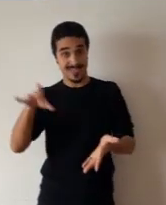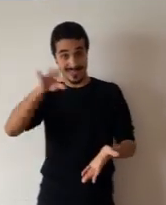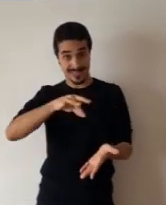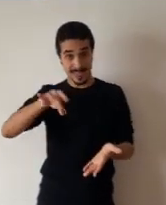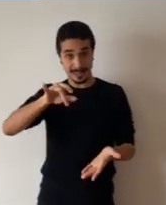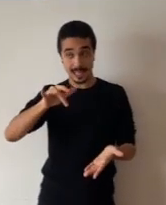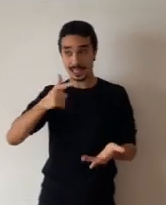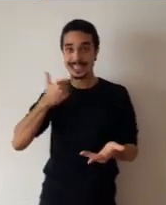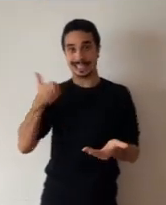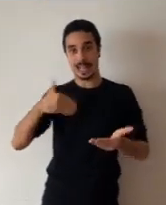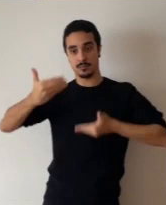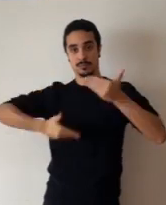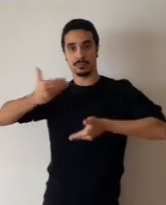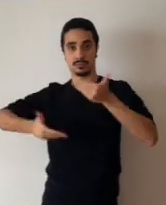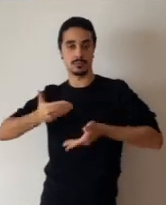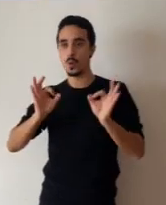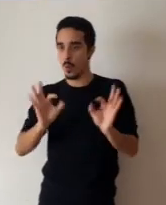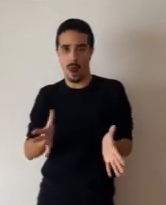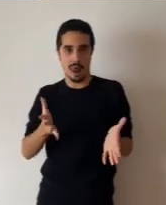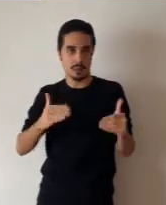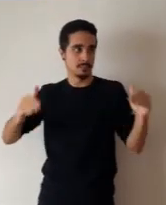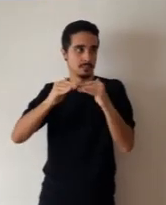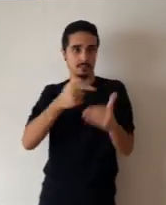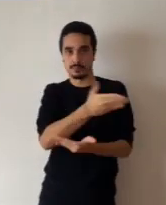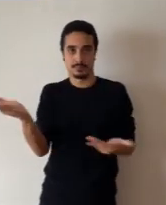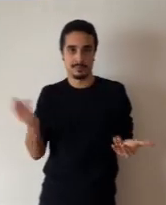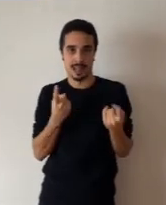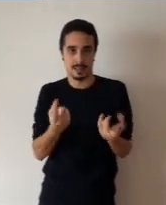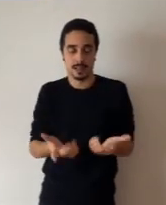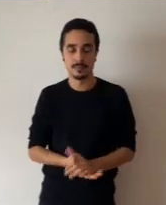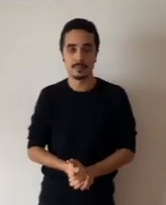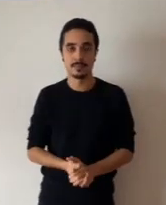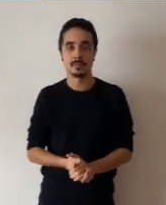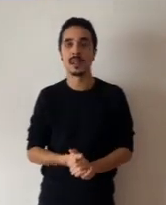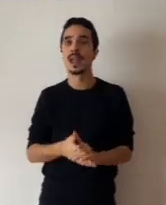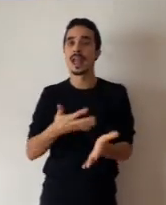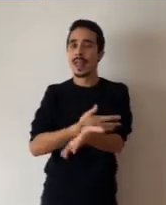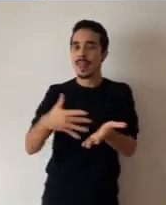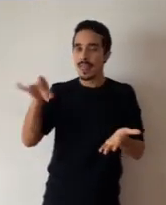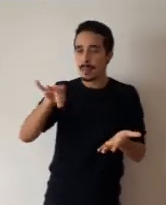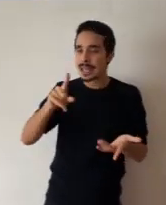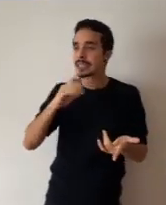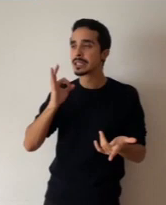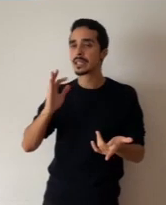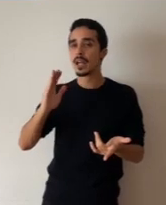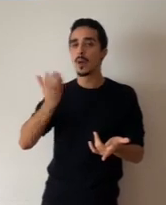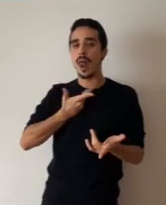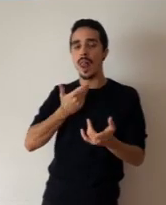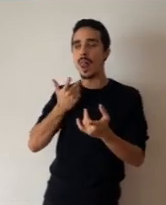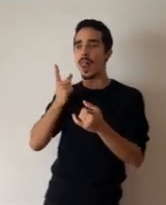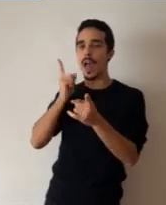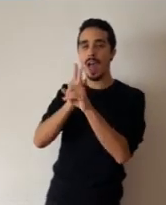diabetes que estén más evolucionadas es lo mismo que en las personas que no tienen diabetes, y sí, la diabetes puede tener un